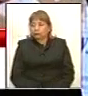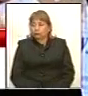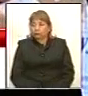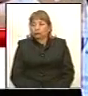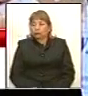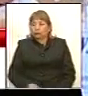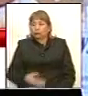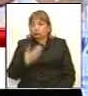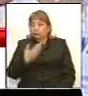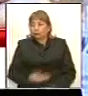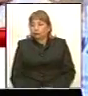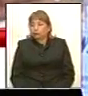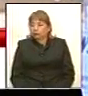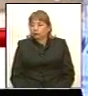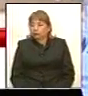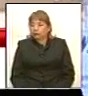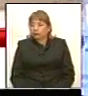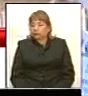Gracias, general.